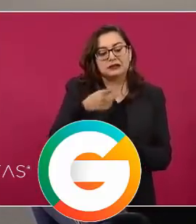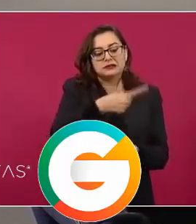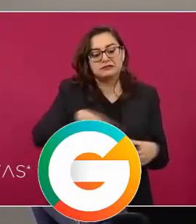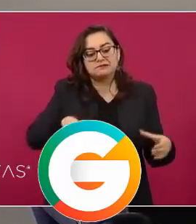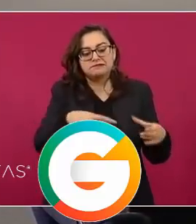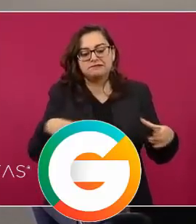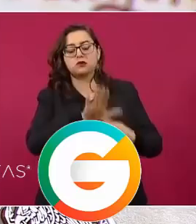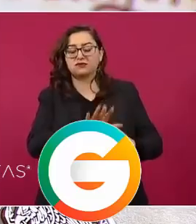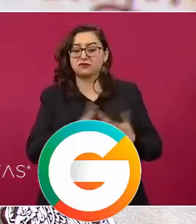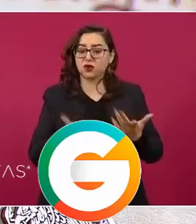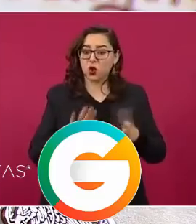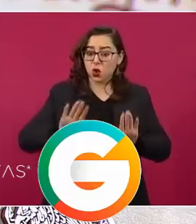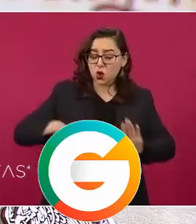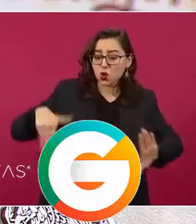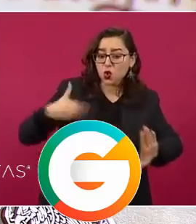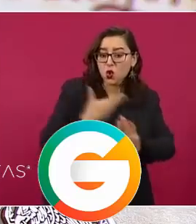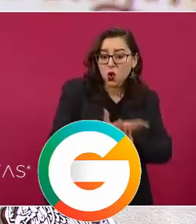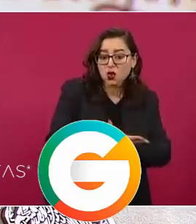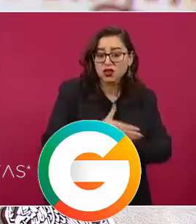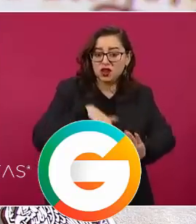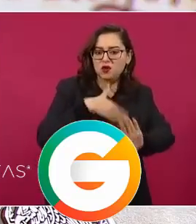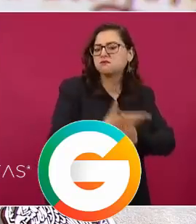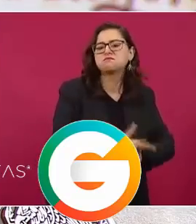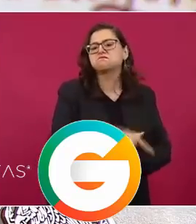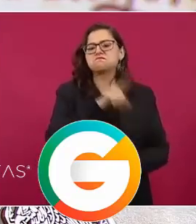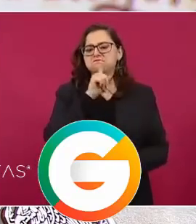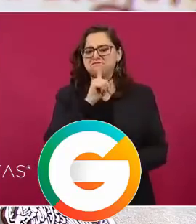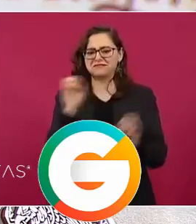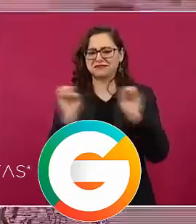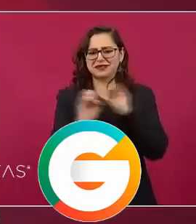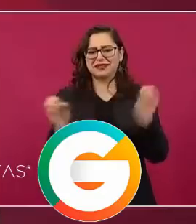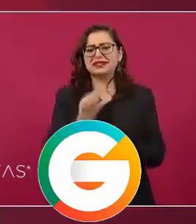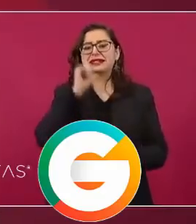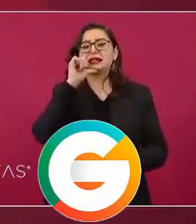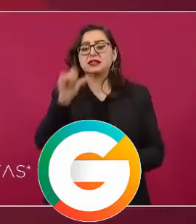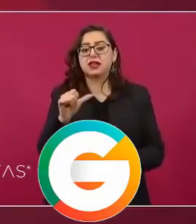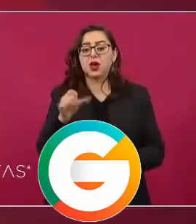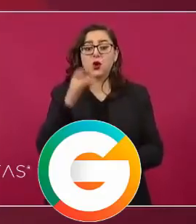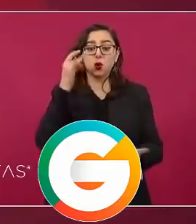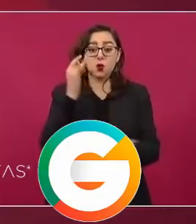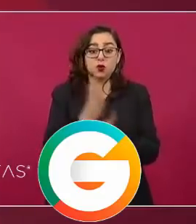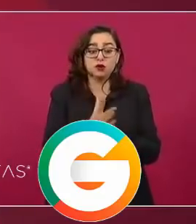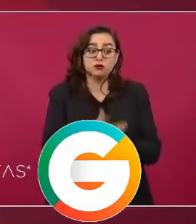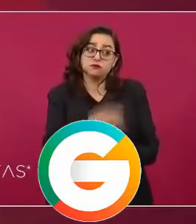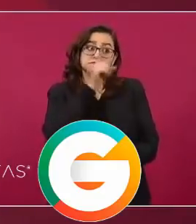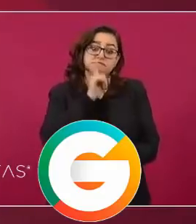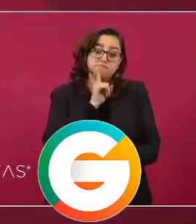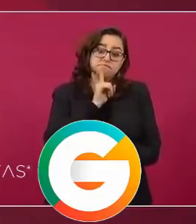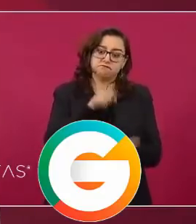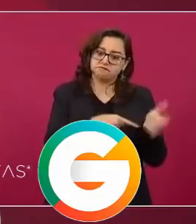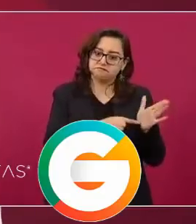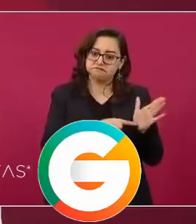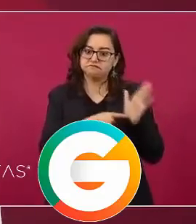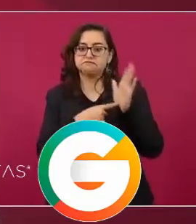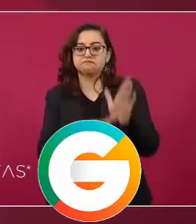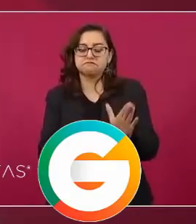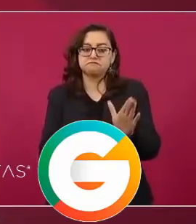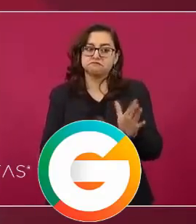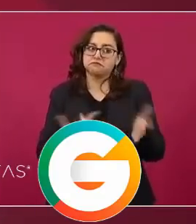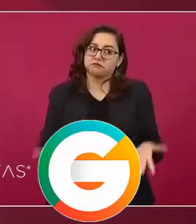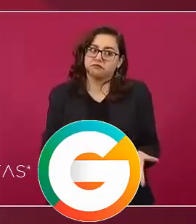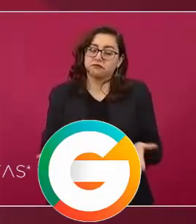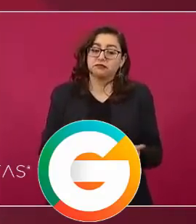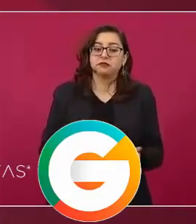y no convertirte en un cartucho de un solo uso, de recordar que sus adversarios no son necesariamente los tuyos. Di lo que tú creas y